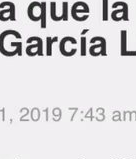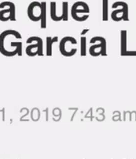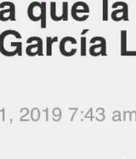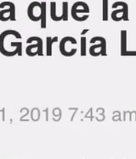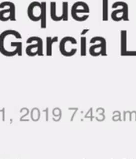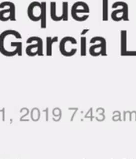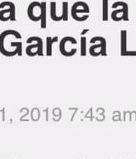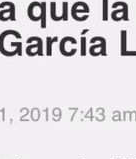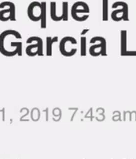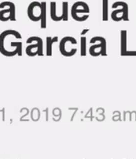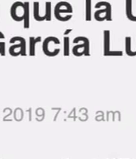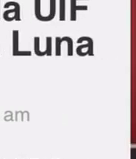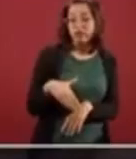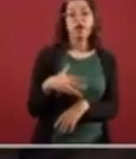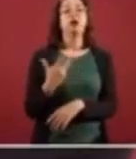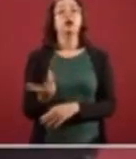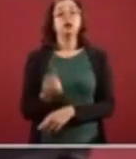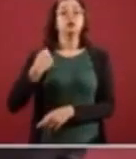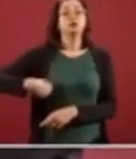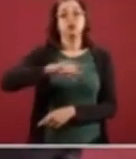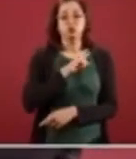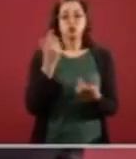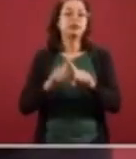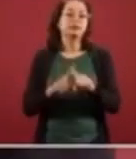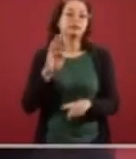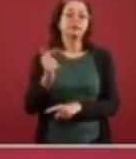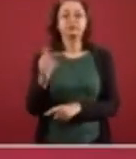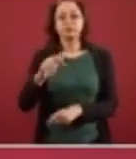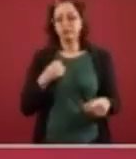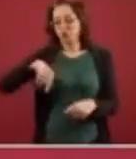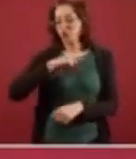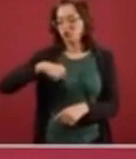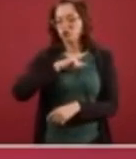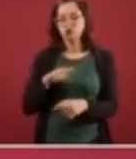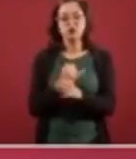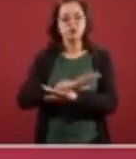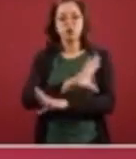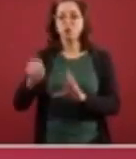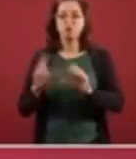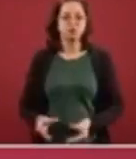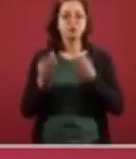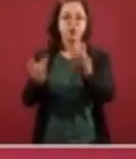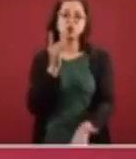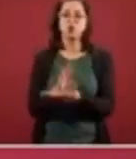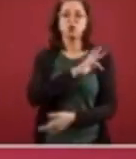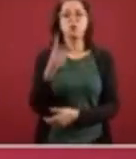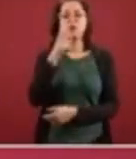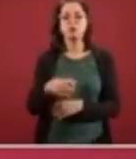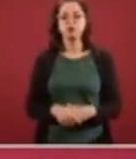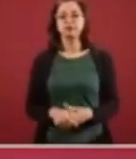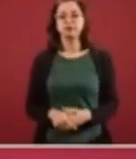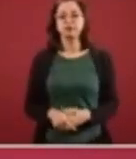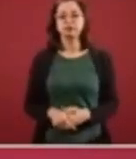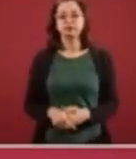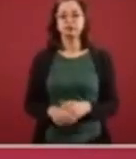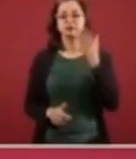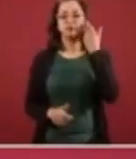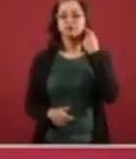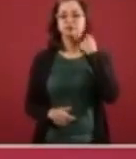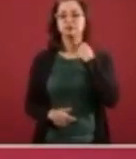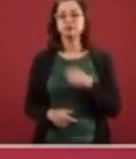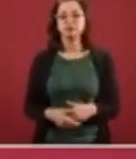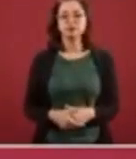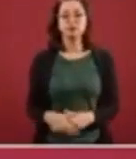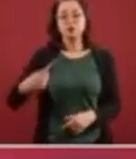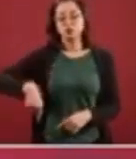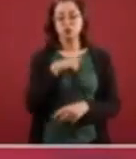sabemos o lo que nosotros podemos indagar. Nosotros vamos a entregar todo a la Fiscalía. Eso es lo que puedo decirles. No somos